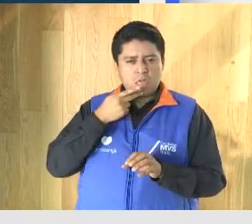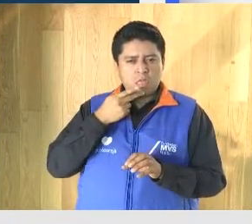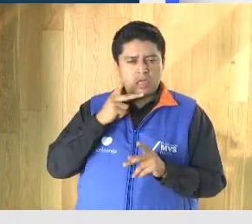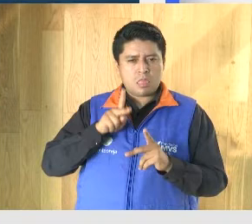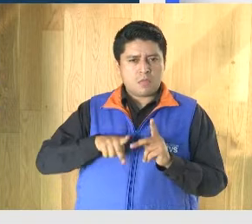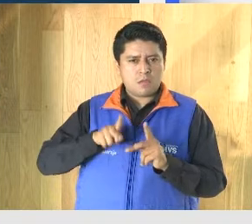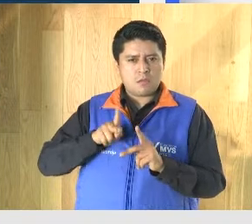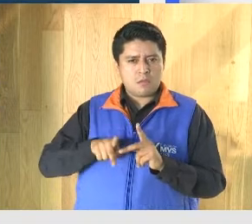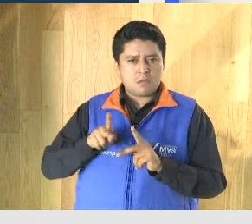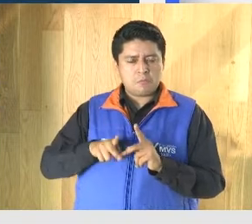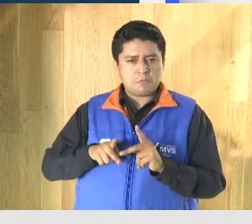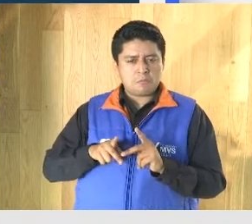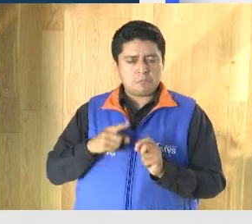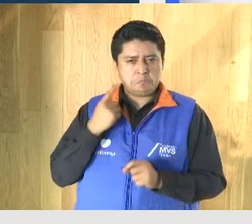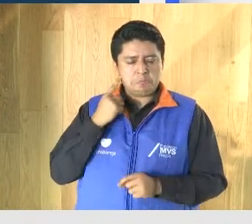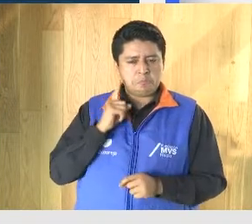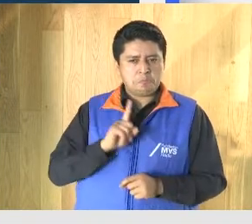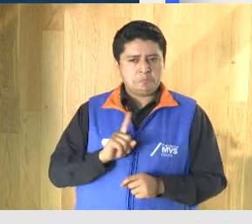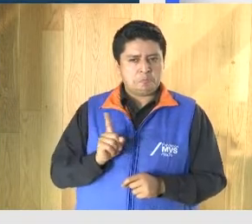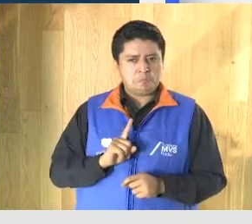relevantes